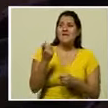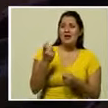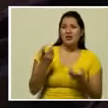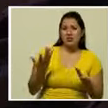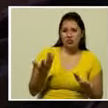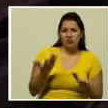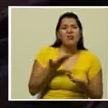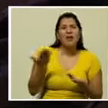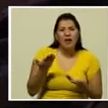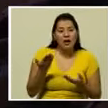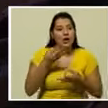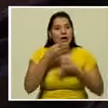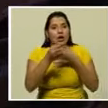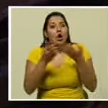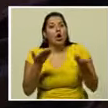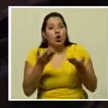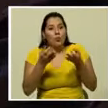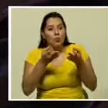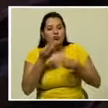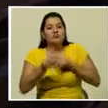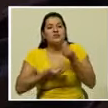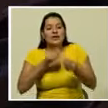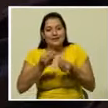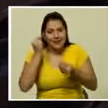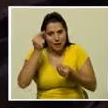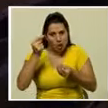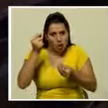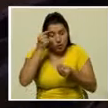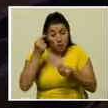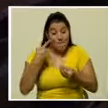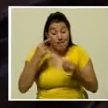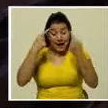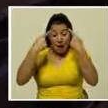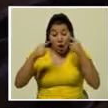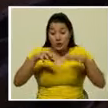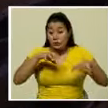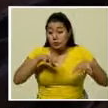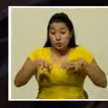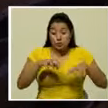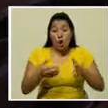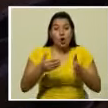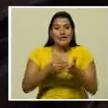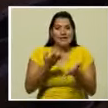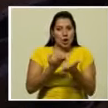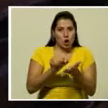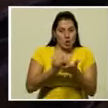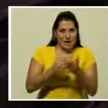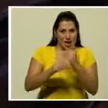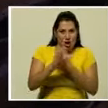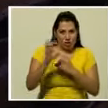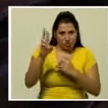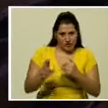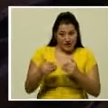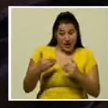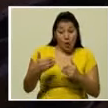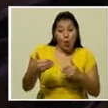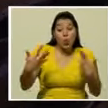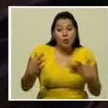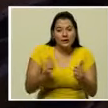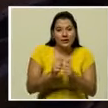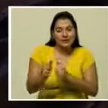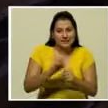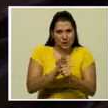va a hacer el gobierno para reactivar la economía de nuestro país después de la pandemia, y también quedó debiendo en su mensaje con respecto a